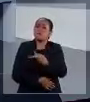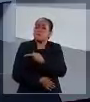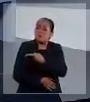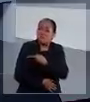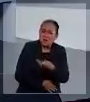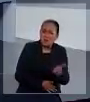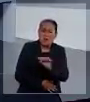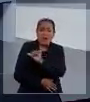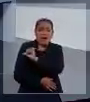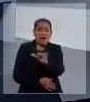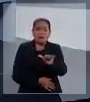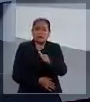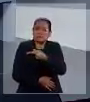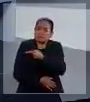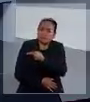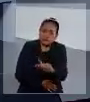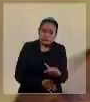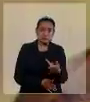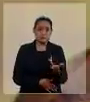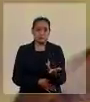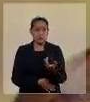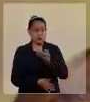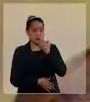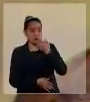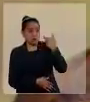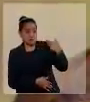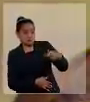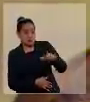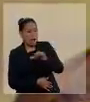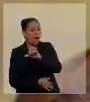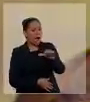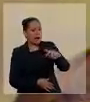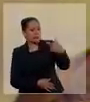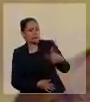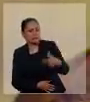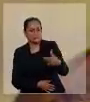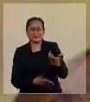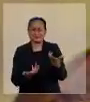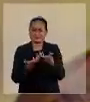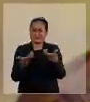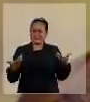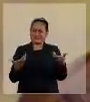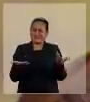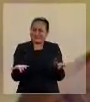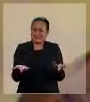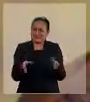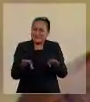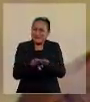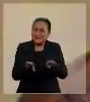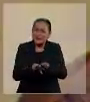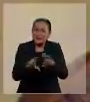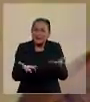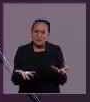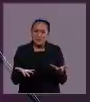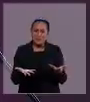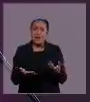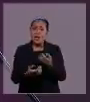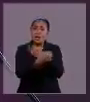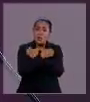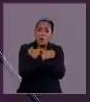escuelas ricas en mejores lugares. Entendiendo la necesidad de una educación de calidad, ¿Cómo se